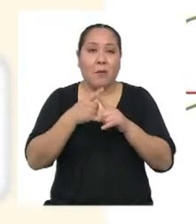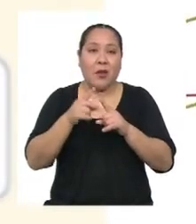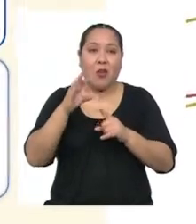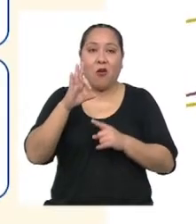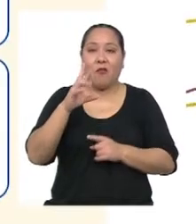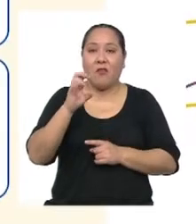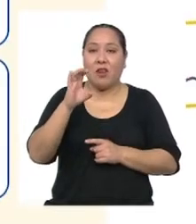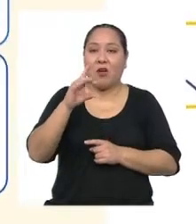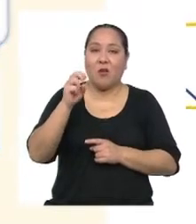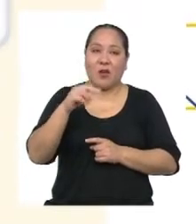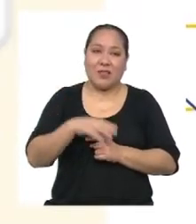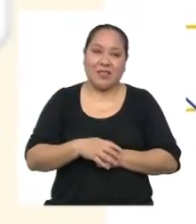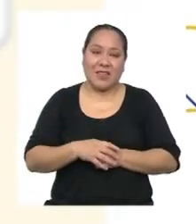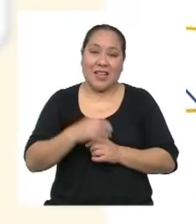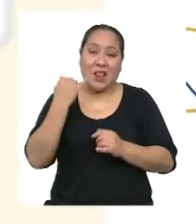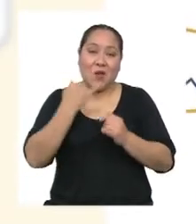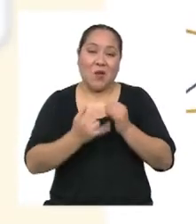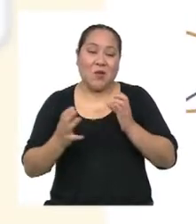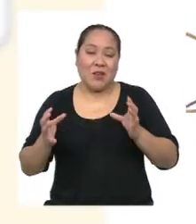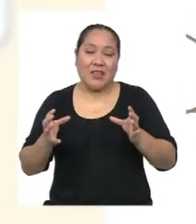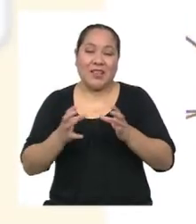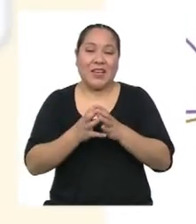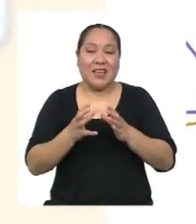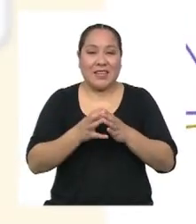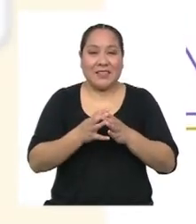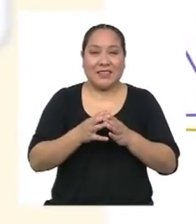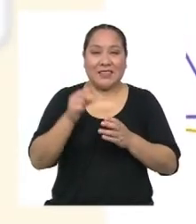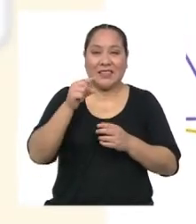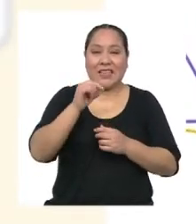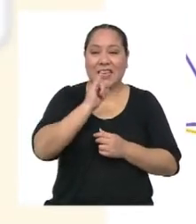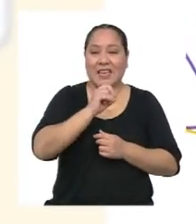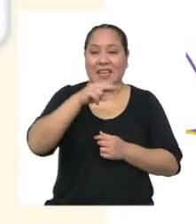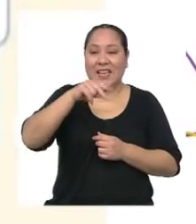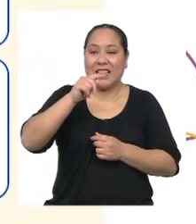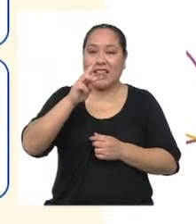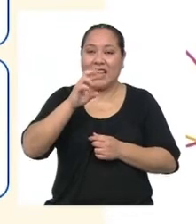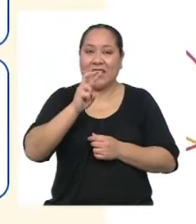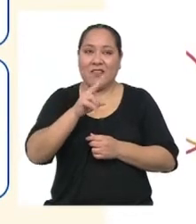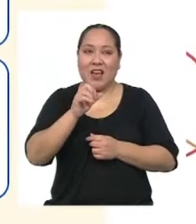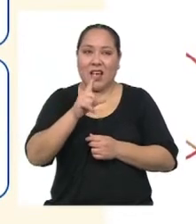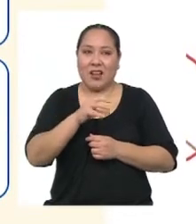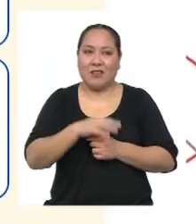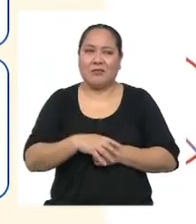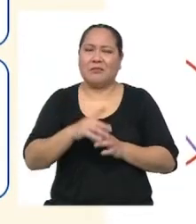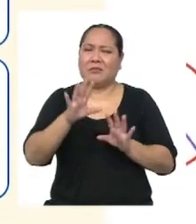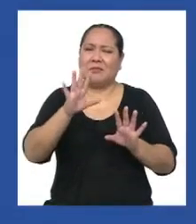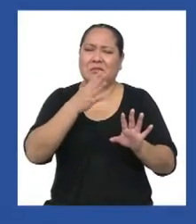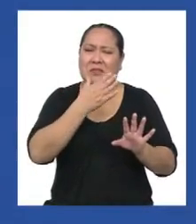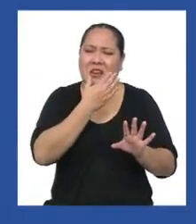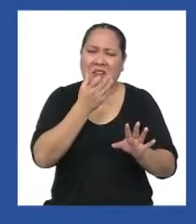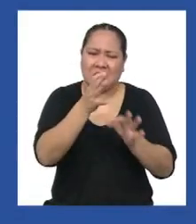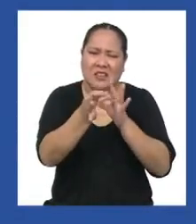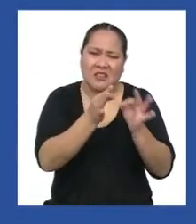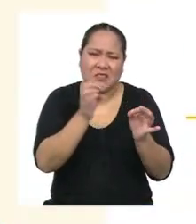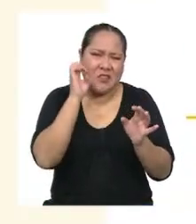frecuencia. Y la última es para datos agrupados en intervalos, pero mejor te lo explico con un